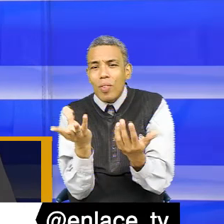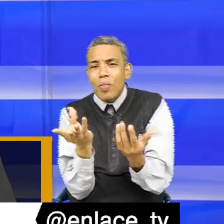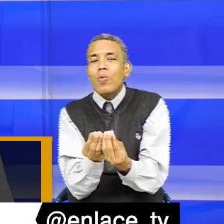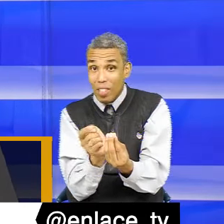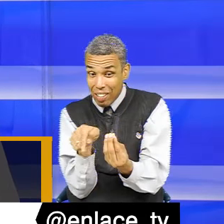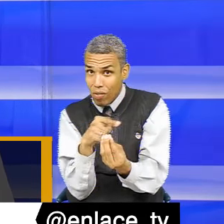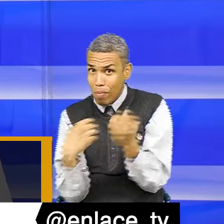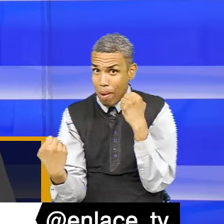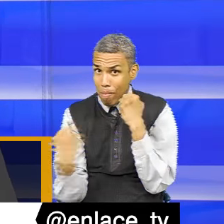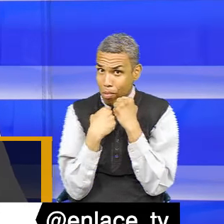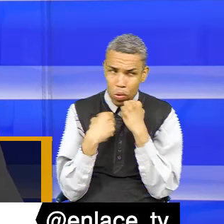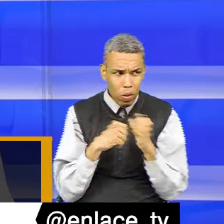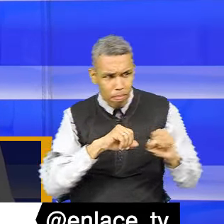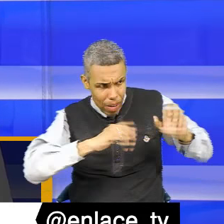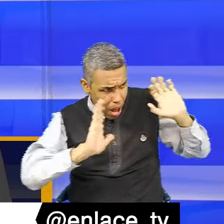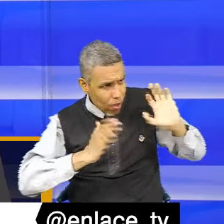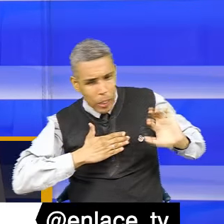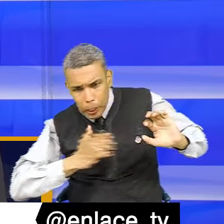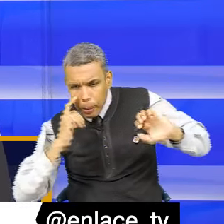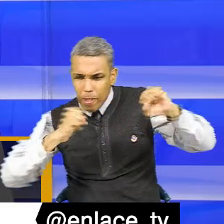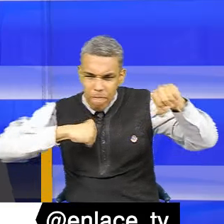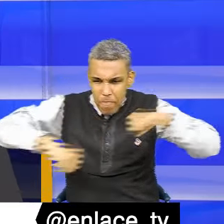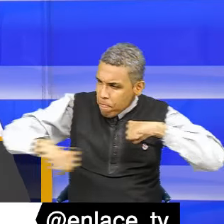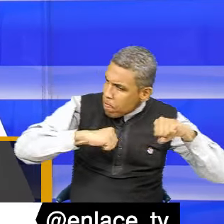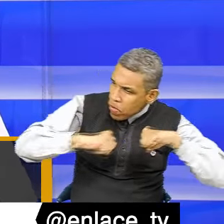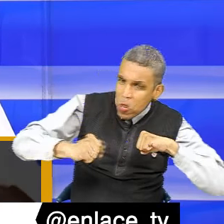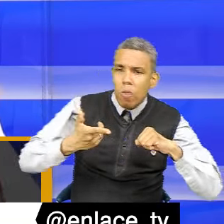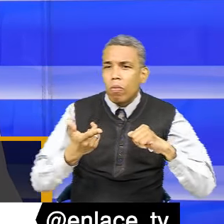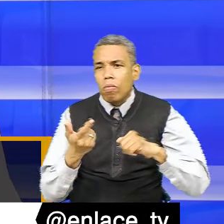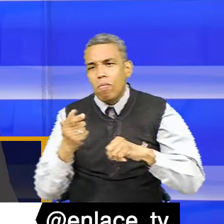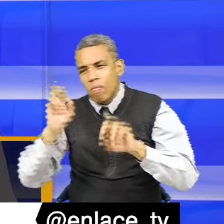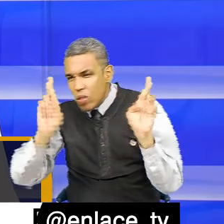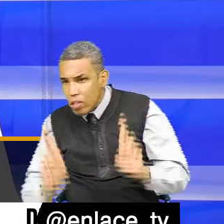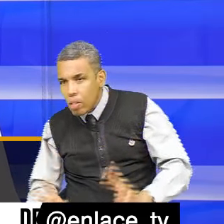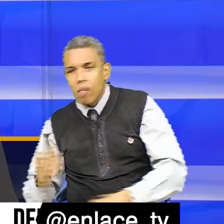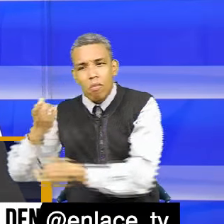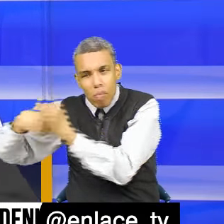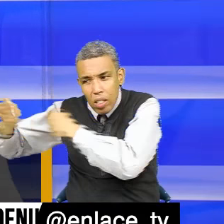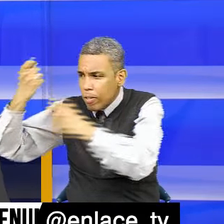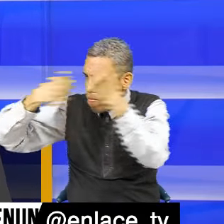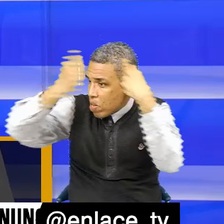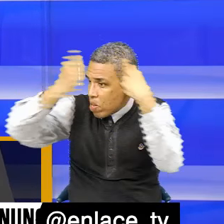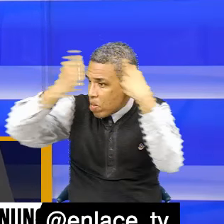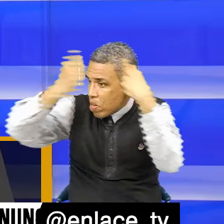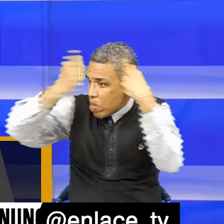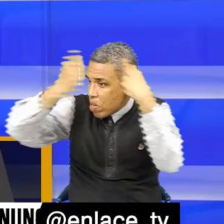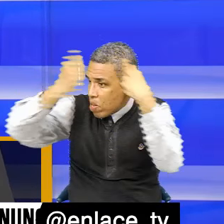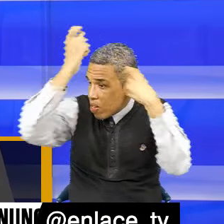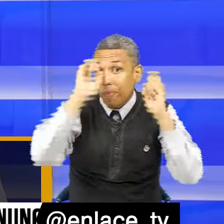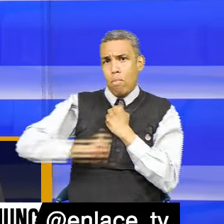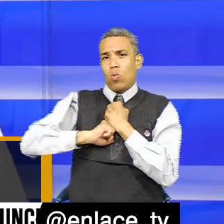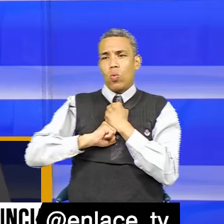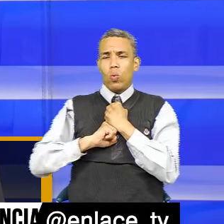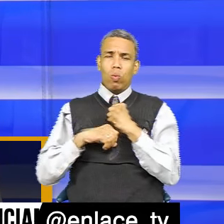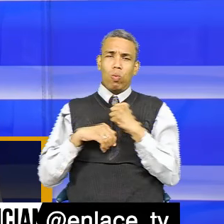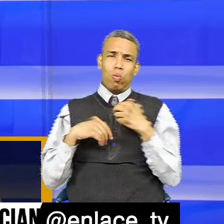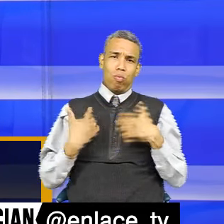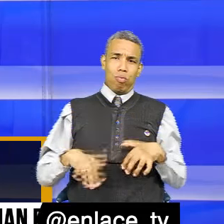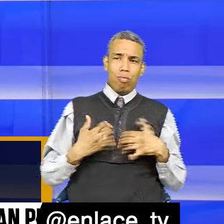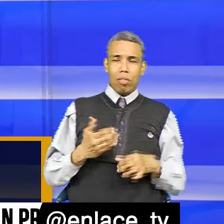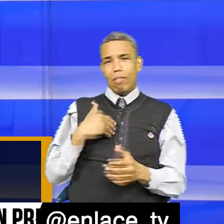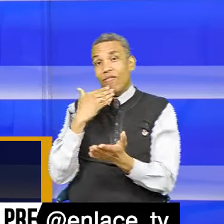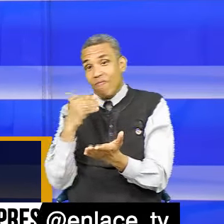trabajando, la comunidad de ese sector nos ha apoyado en actividades y por eso hemos hecho, desde que empezó esto, empezar a recolectar para